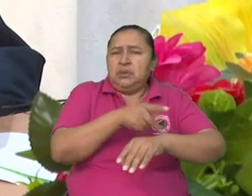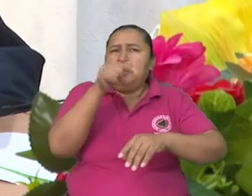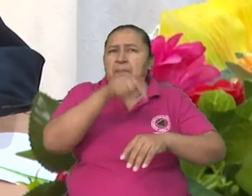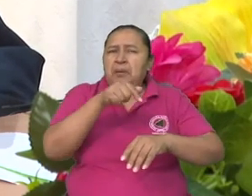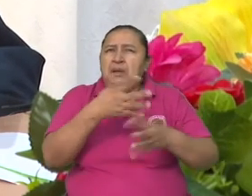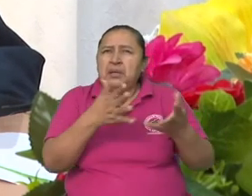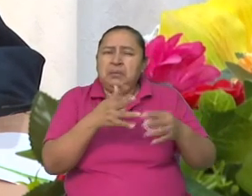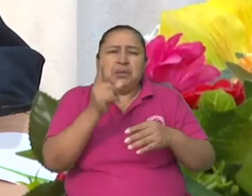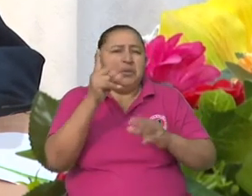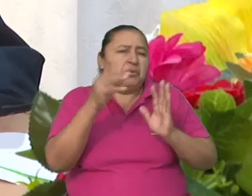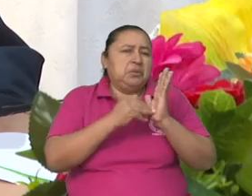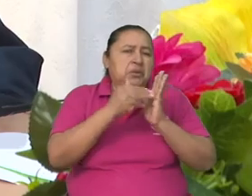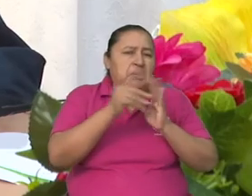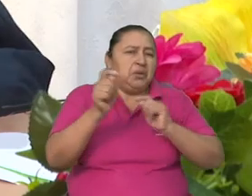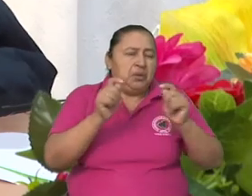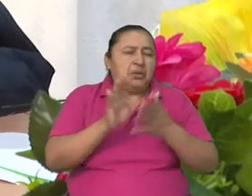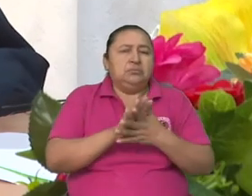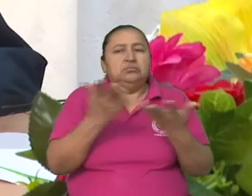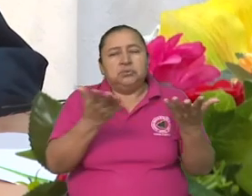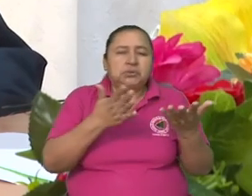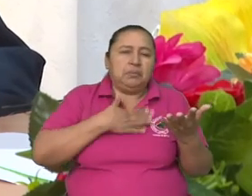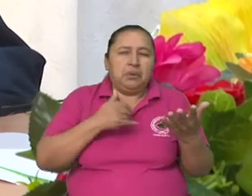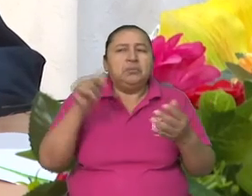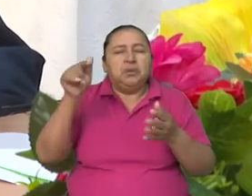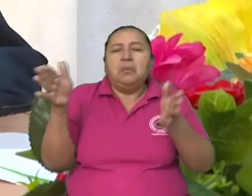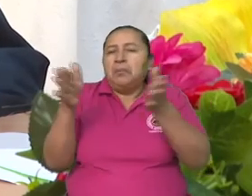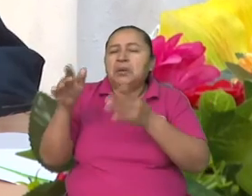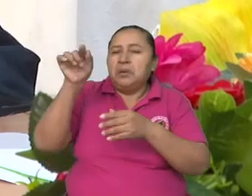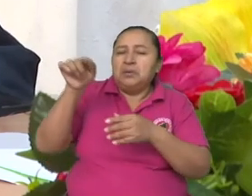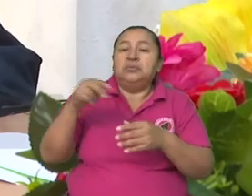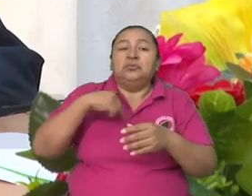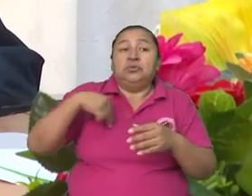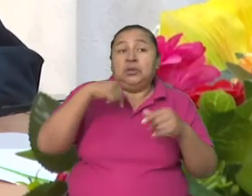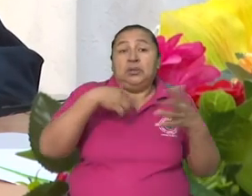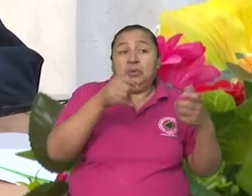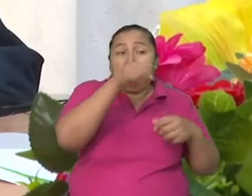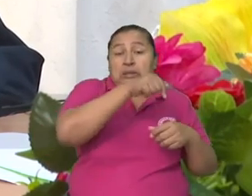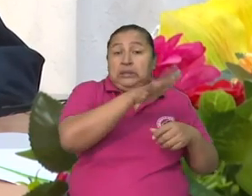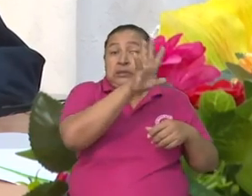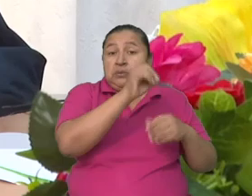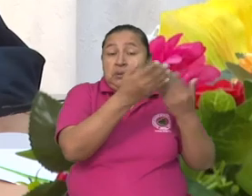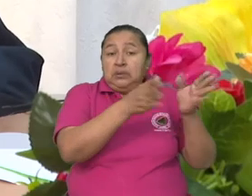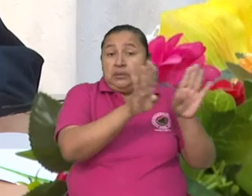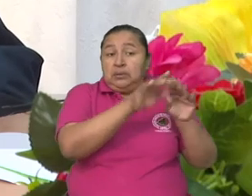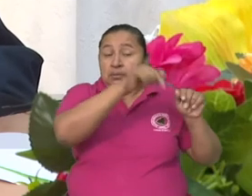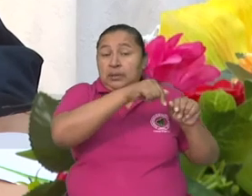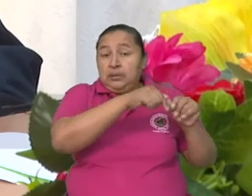por los 12 millones de dólares. Entonces quieren hacer uno pequeño ya, y nosotros queremos hacer aquí uno de 50 habitaciones.